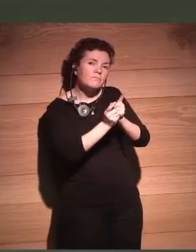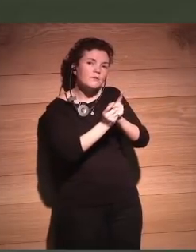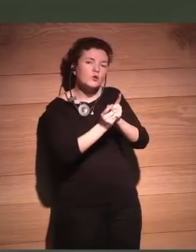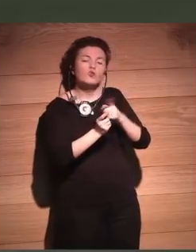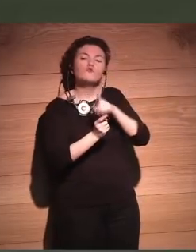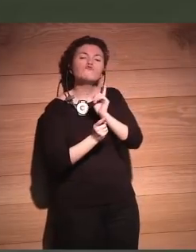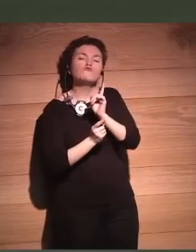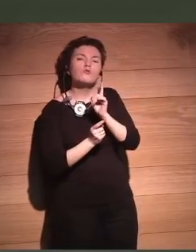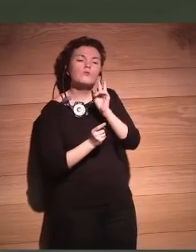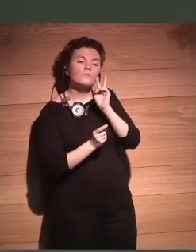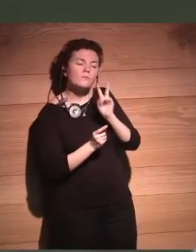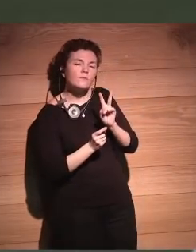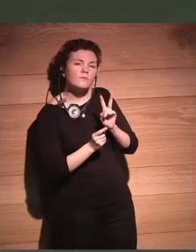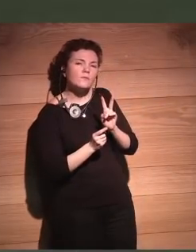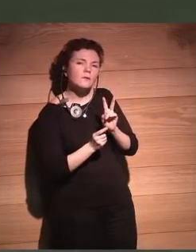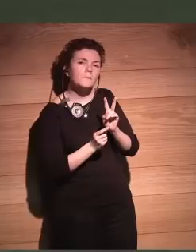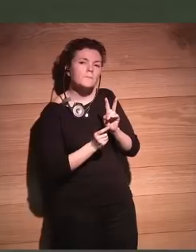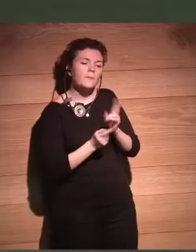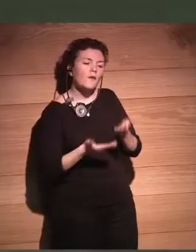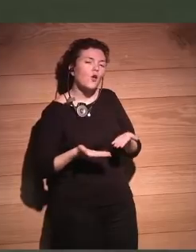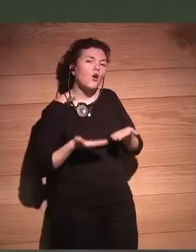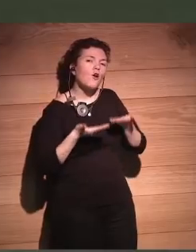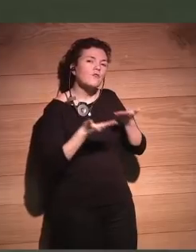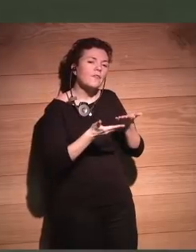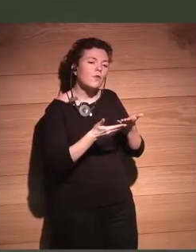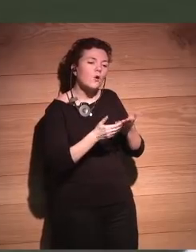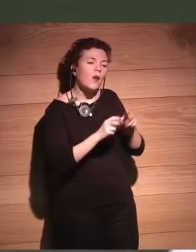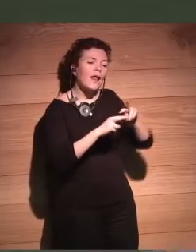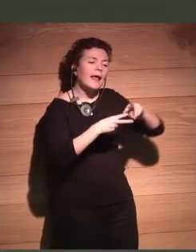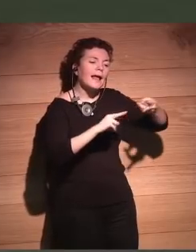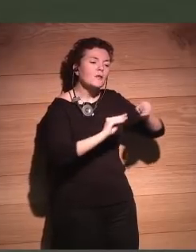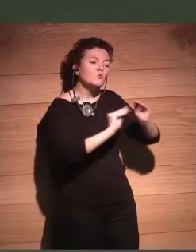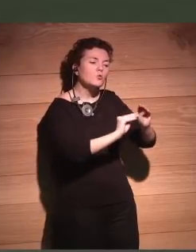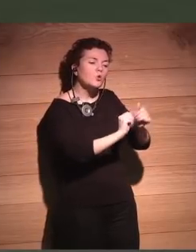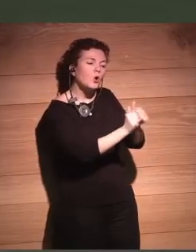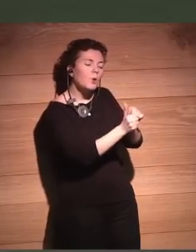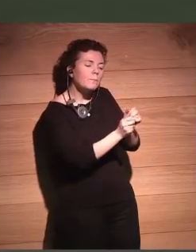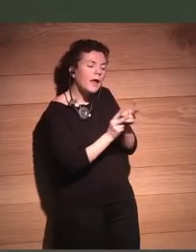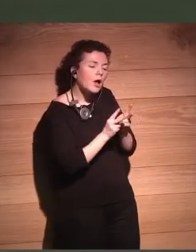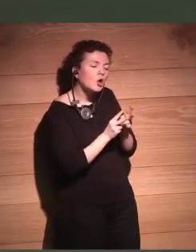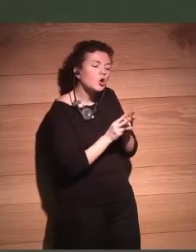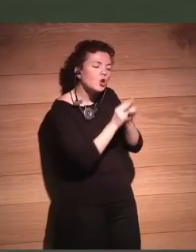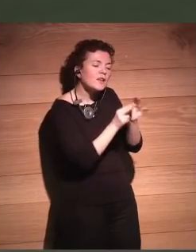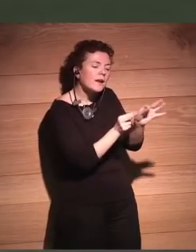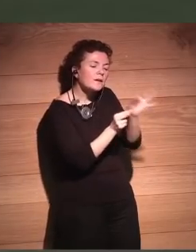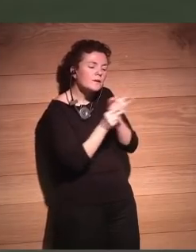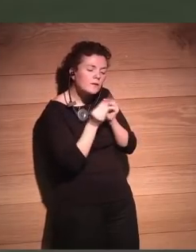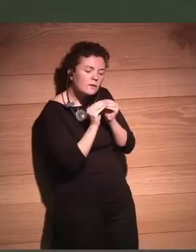simplemente hemos dado, es decir, hemos ofrecido solamente una copia del gen, es decir, es solamente un trocito de ADN.